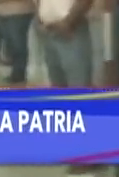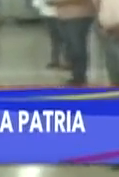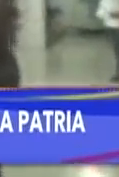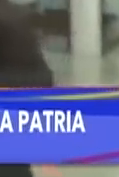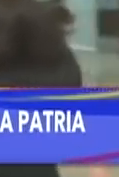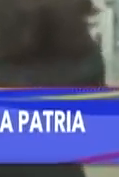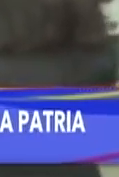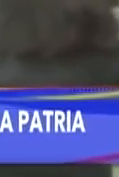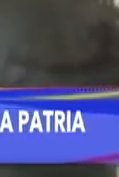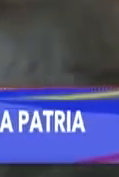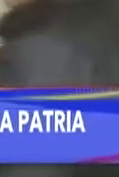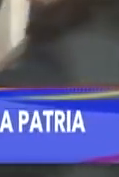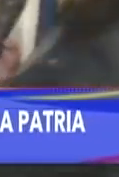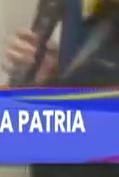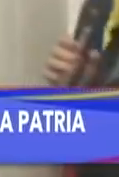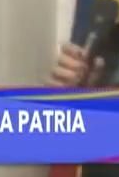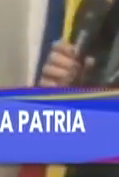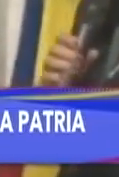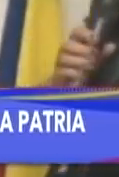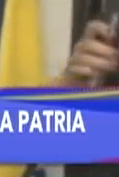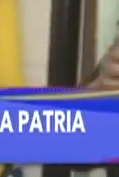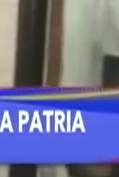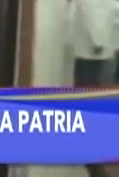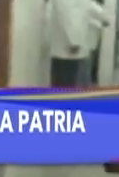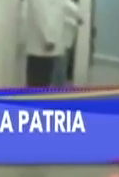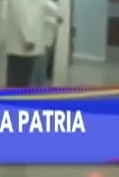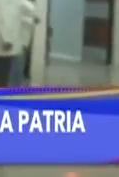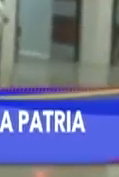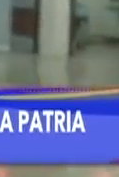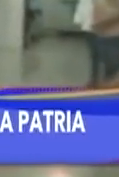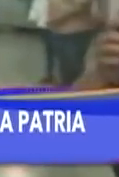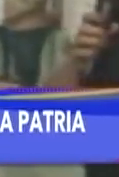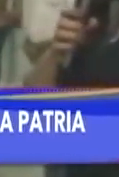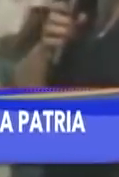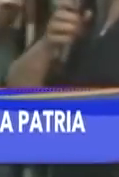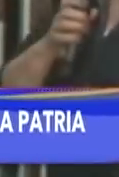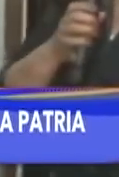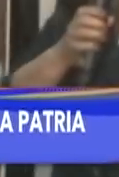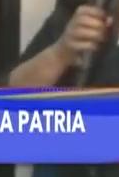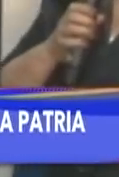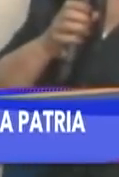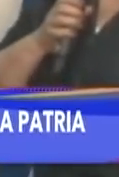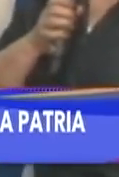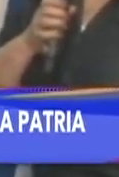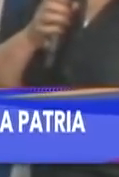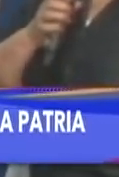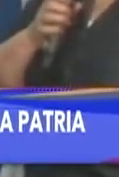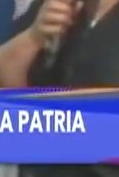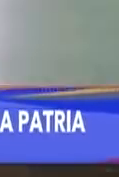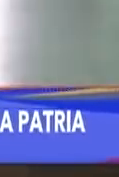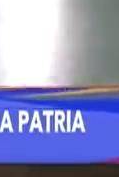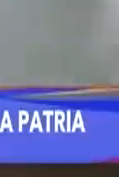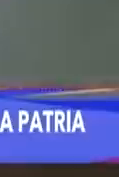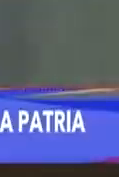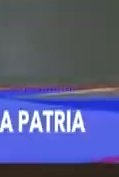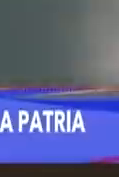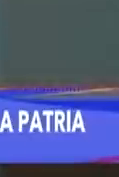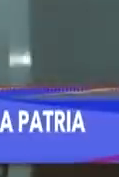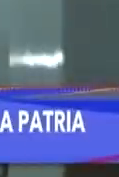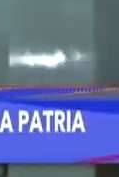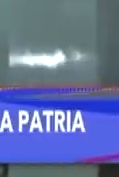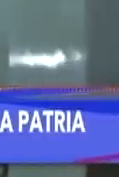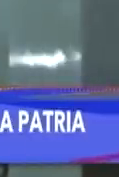espacios, cómo están preparados, que a partir del día de mañana se comienzan las intervenciones. Como